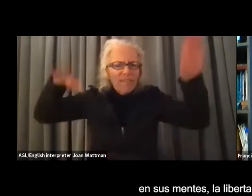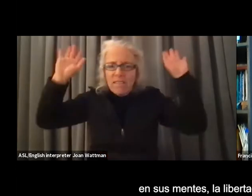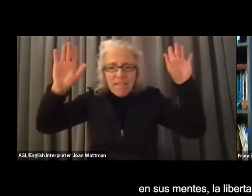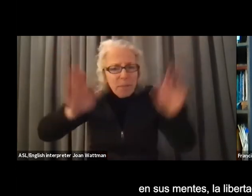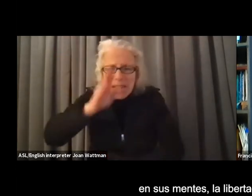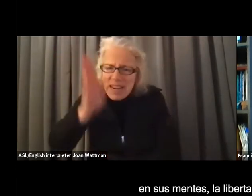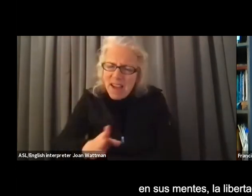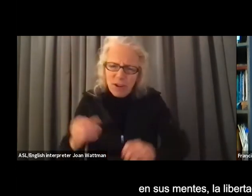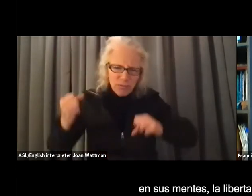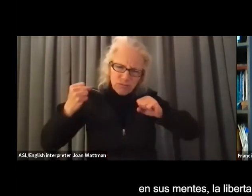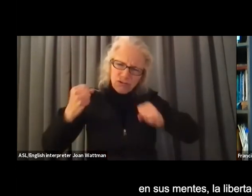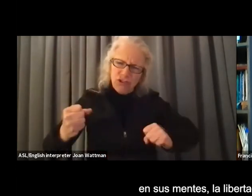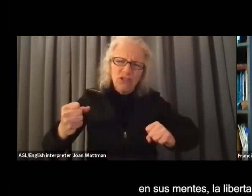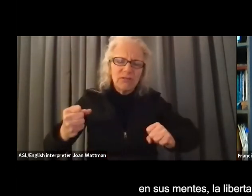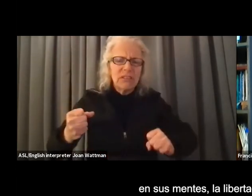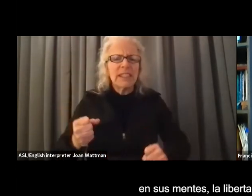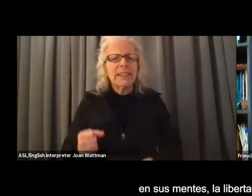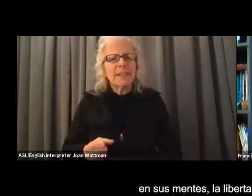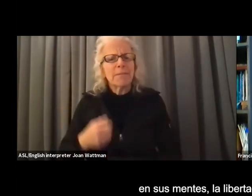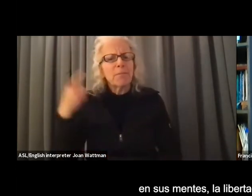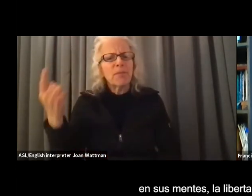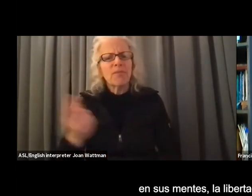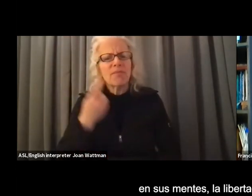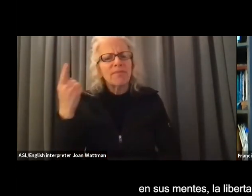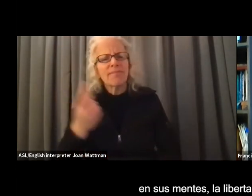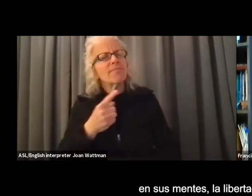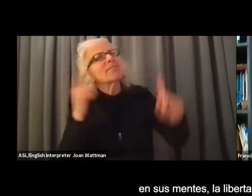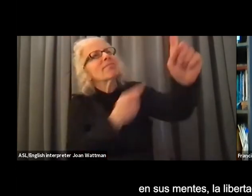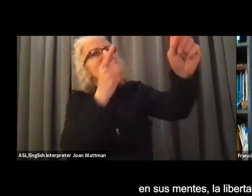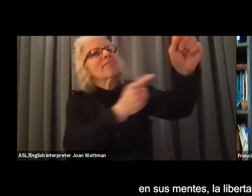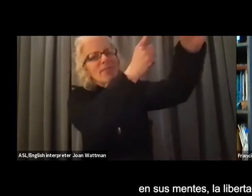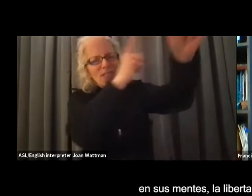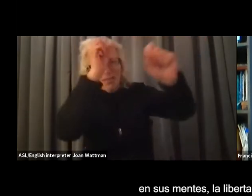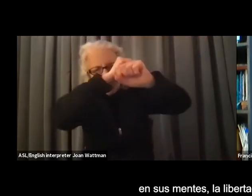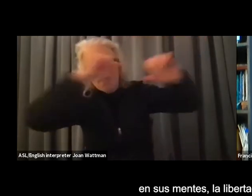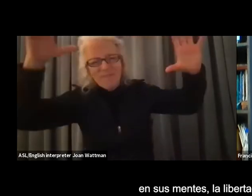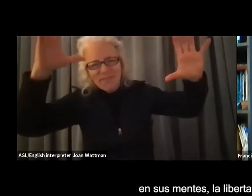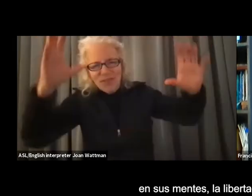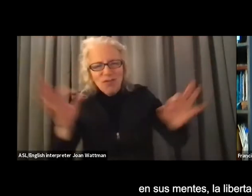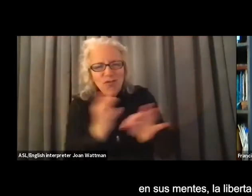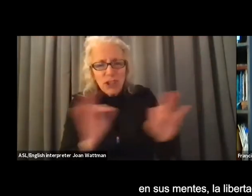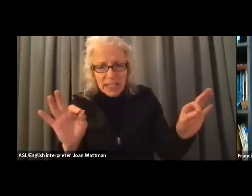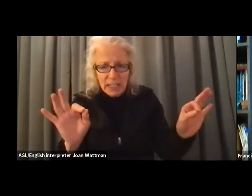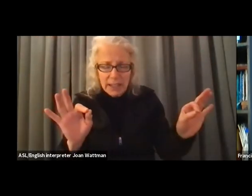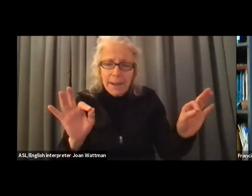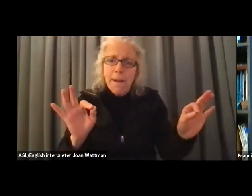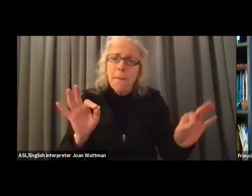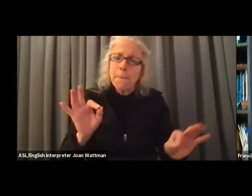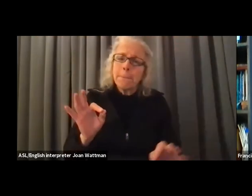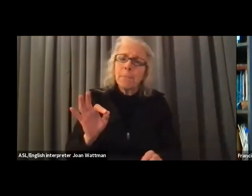su mente, la libertad por la dignidad y la lucha por parir la vida.